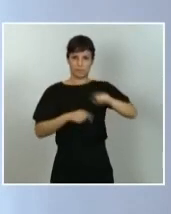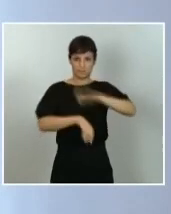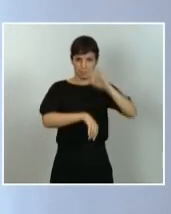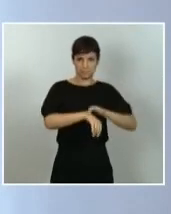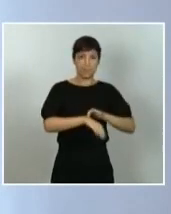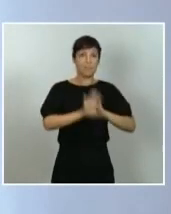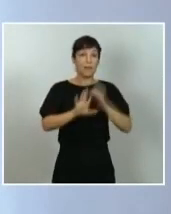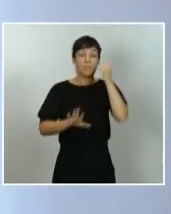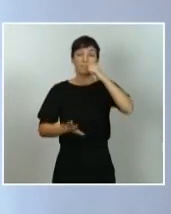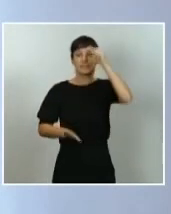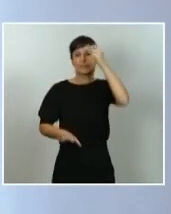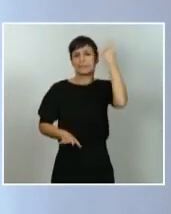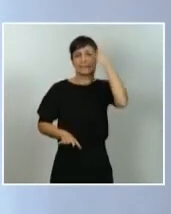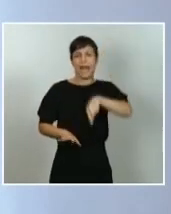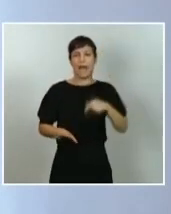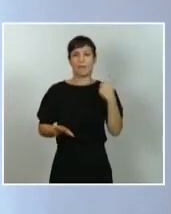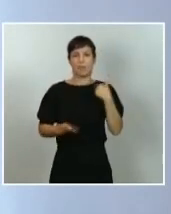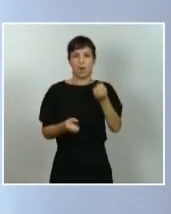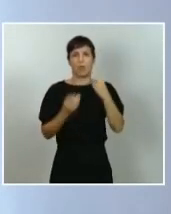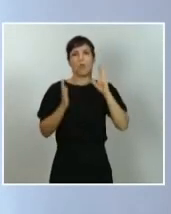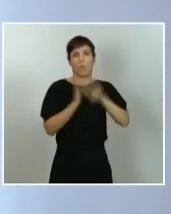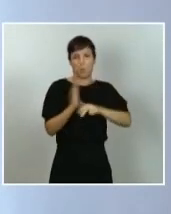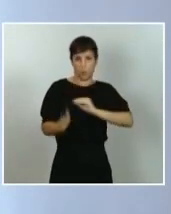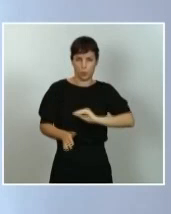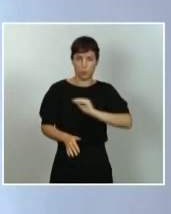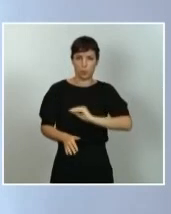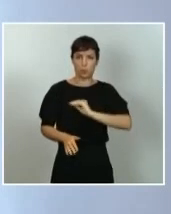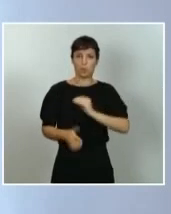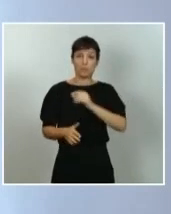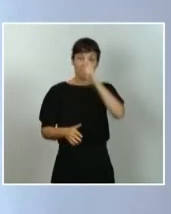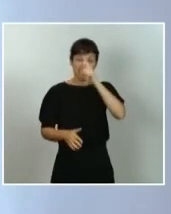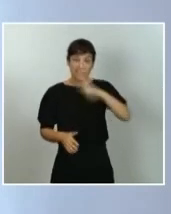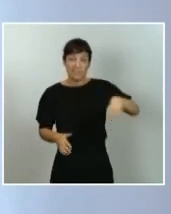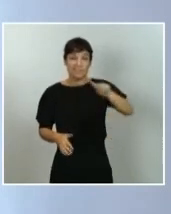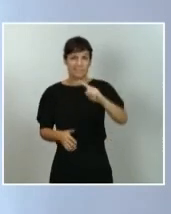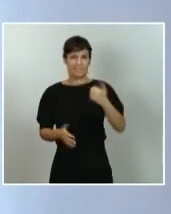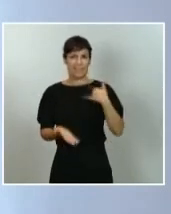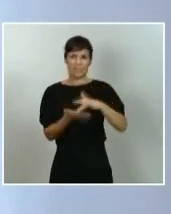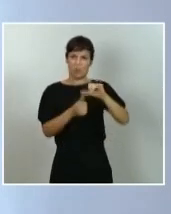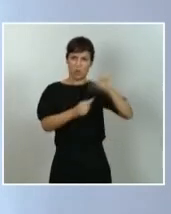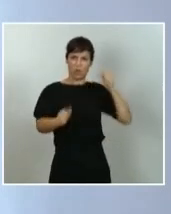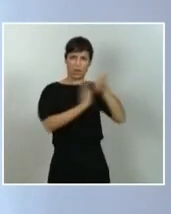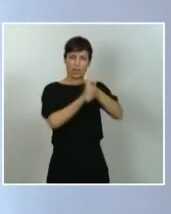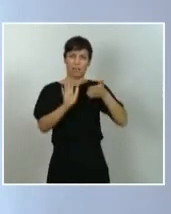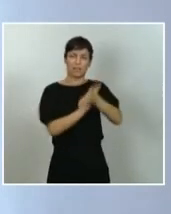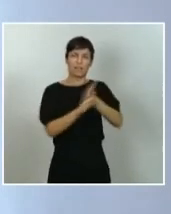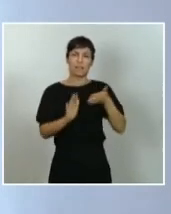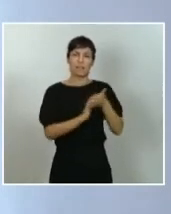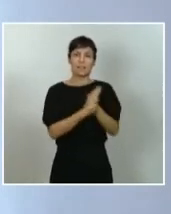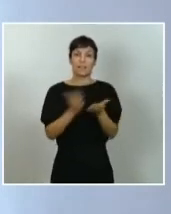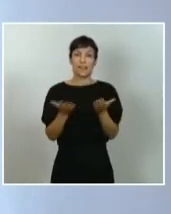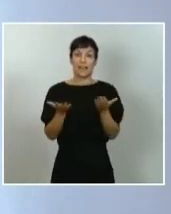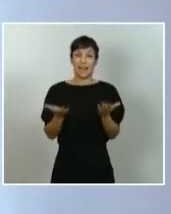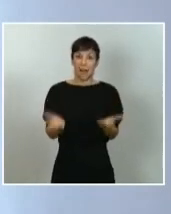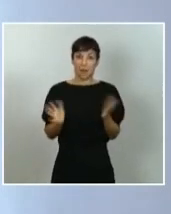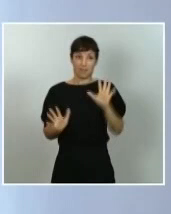de mil maneras, pero no te puedes imaginar, miles de WhatsApp a personas que podían influir, twitters, entrevistas, que